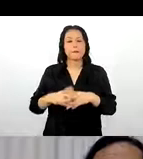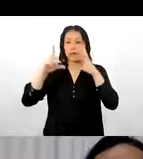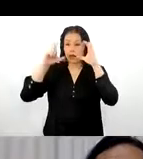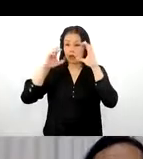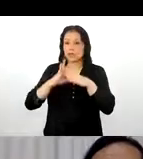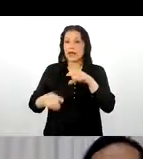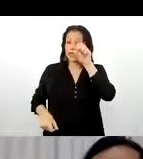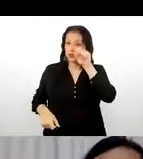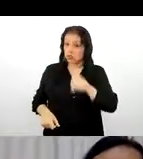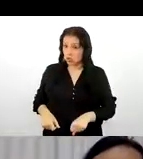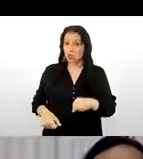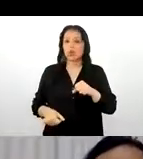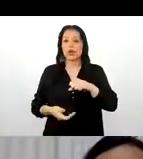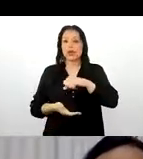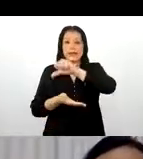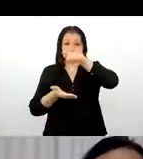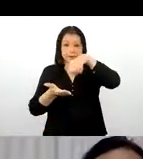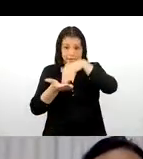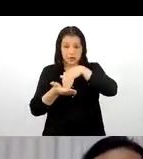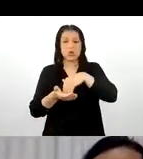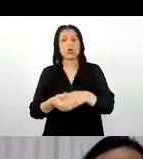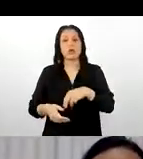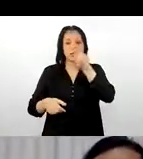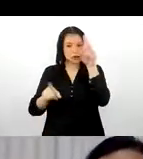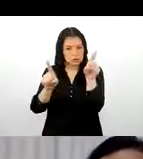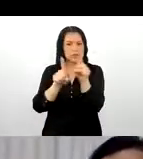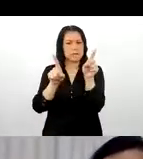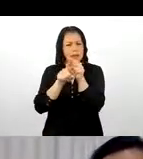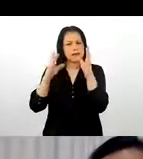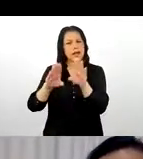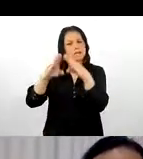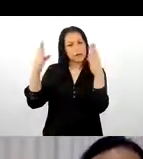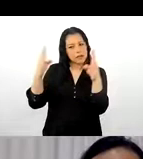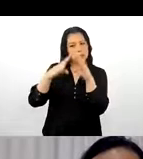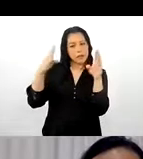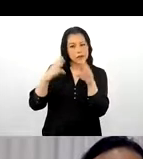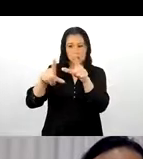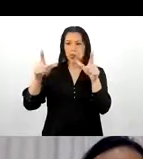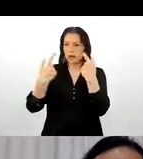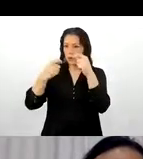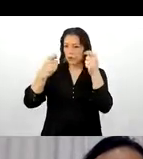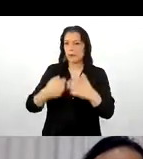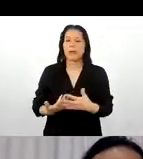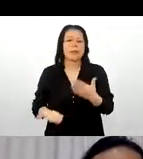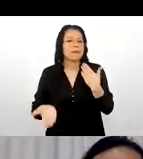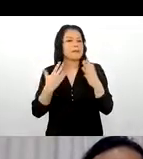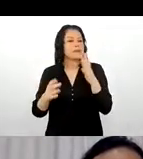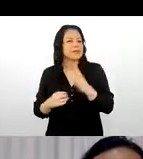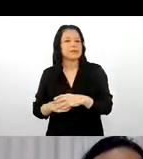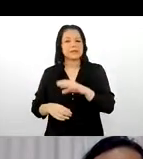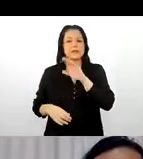sur, en el centro, como en el norte, ¿no? Ya están reactivadas, entonces estamos hablando de